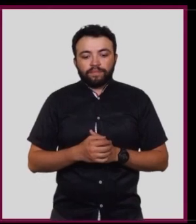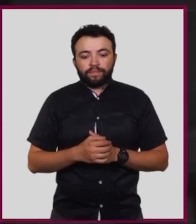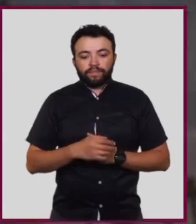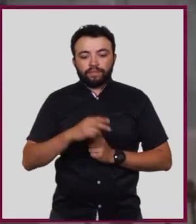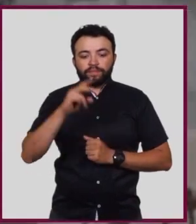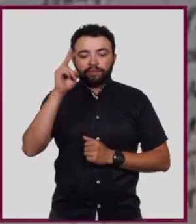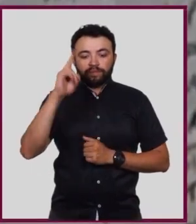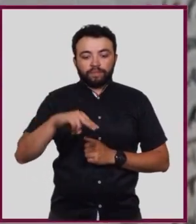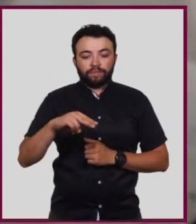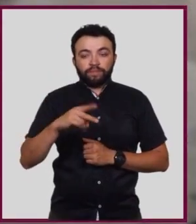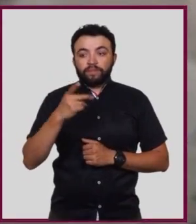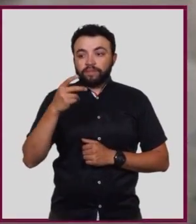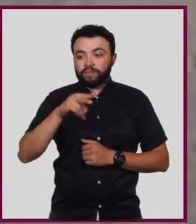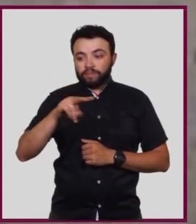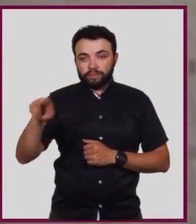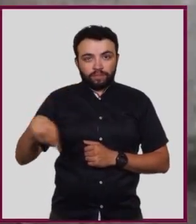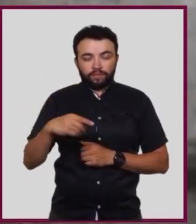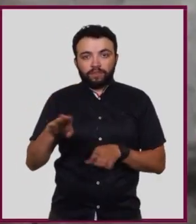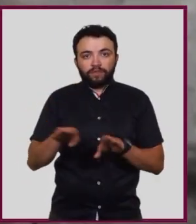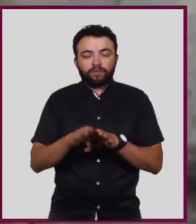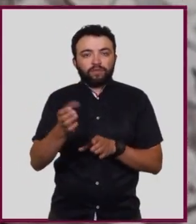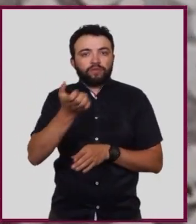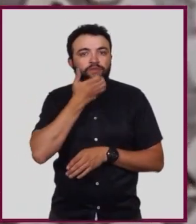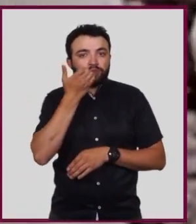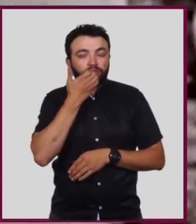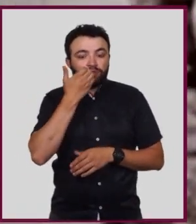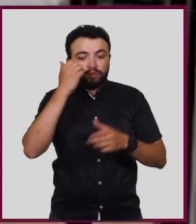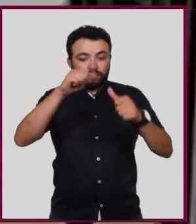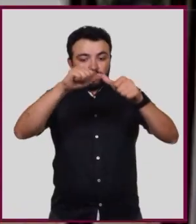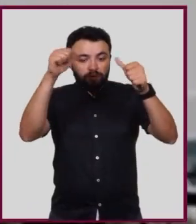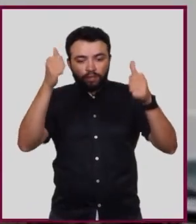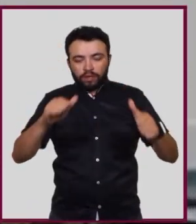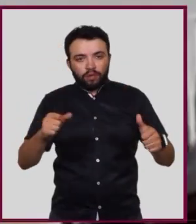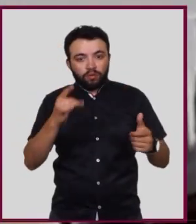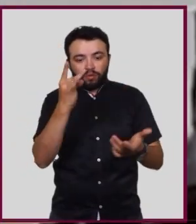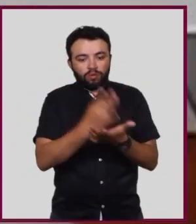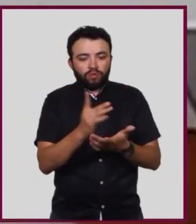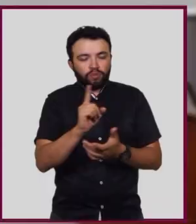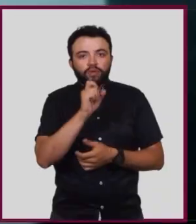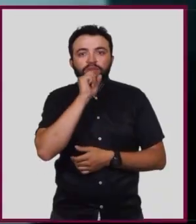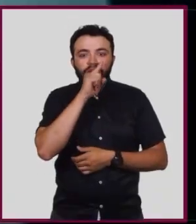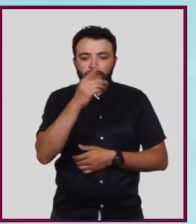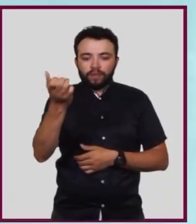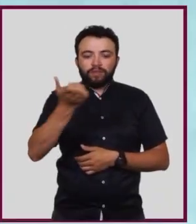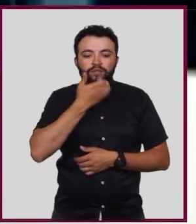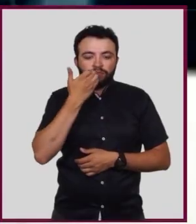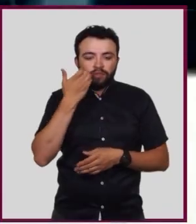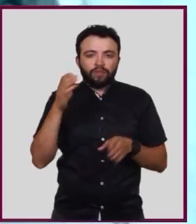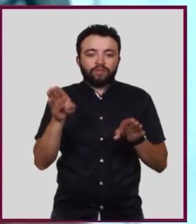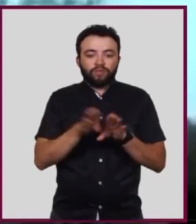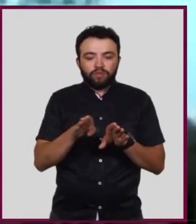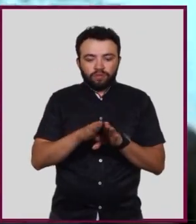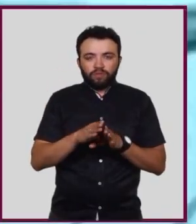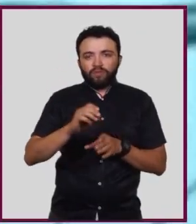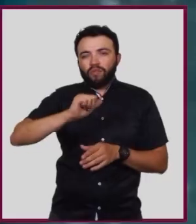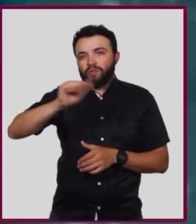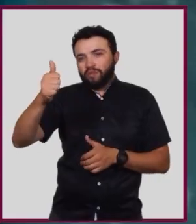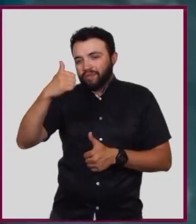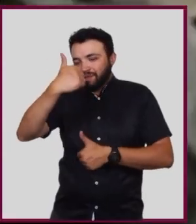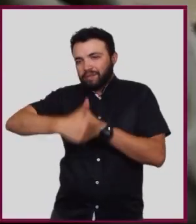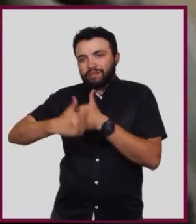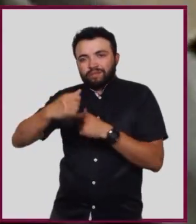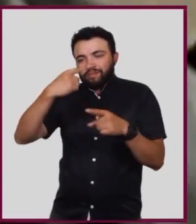que además había estudiado no solo artes plásticas, sino que estaban llevando otras